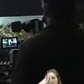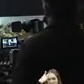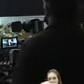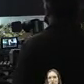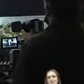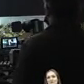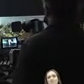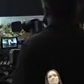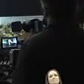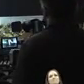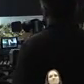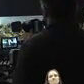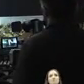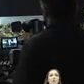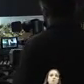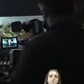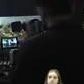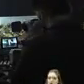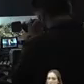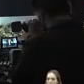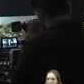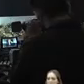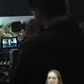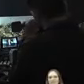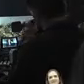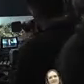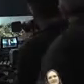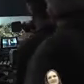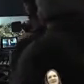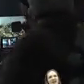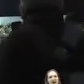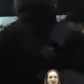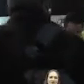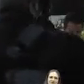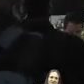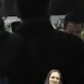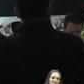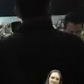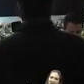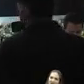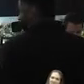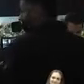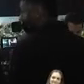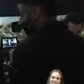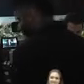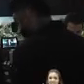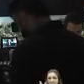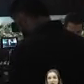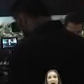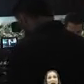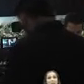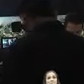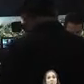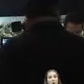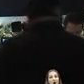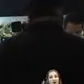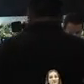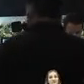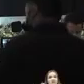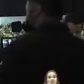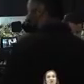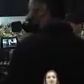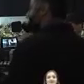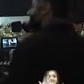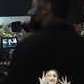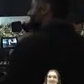se viene llevando a cabo el último adiós a Vicente Fernández, cumpliéndose además su deseo. Hay que hacer un poco de memoria y es que